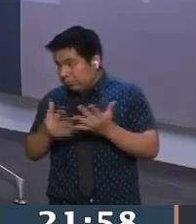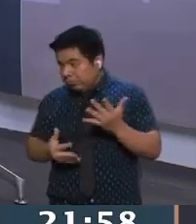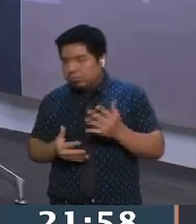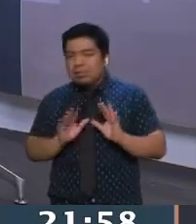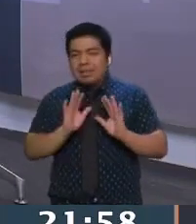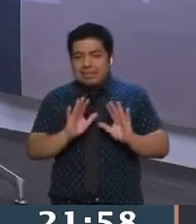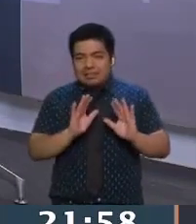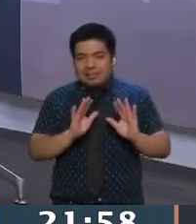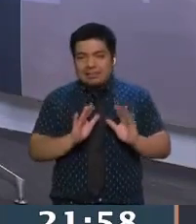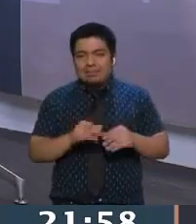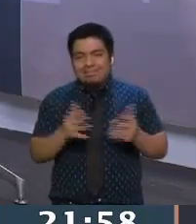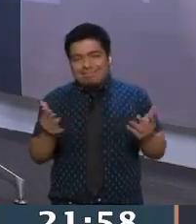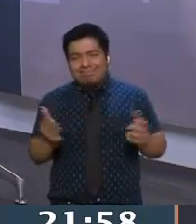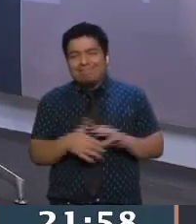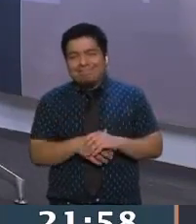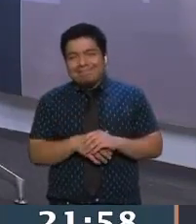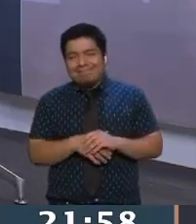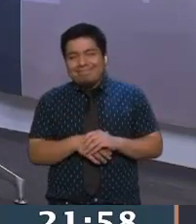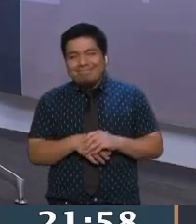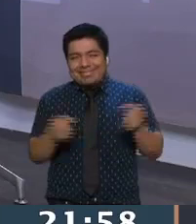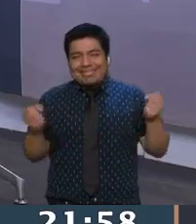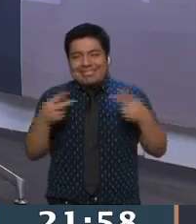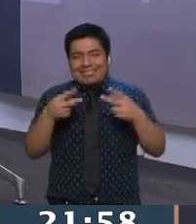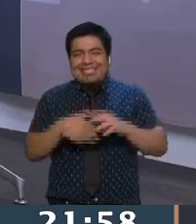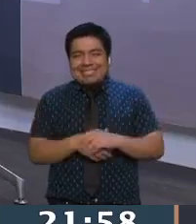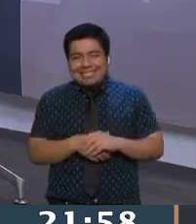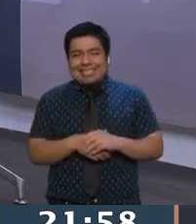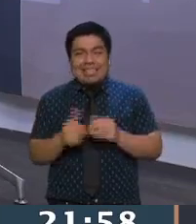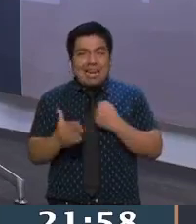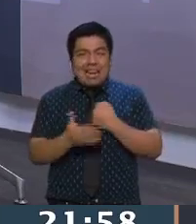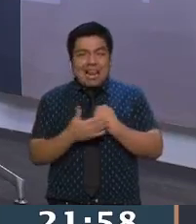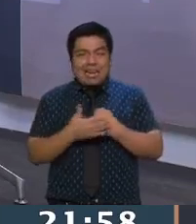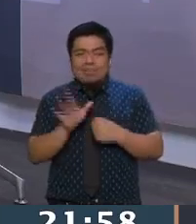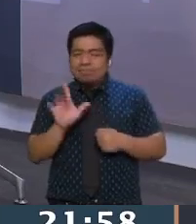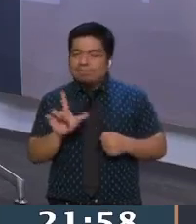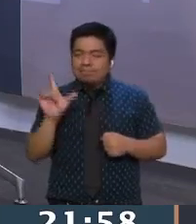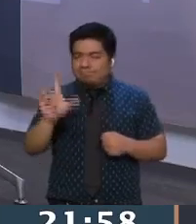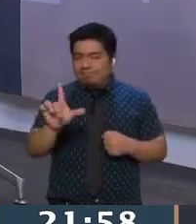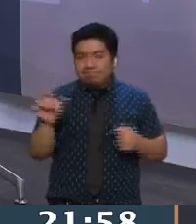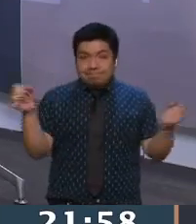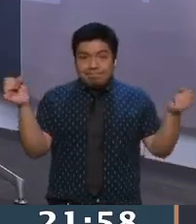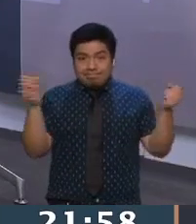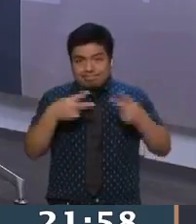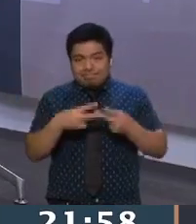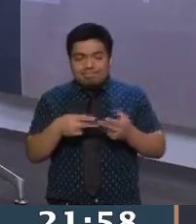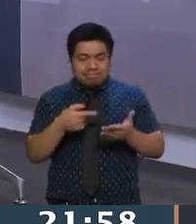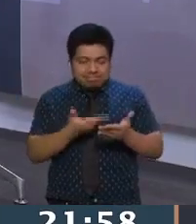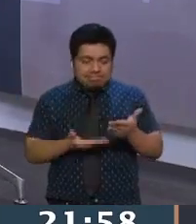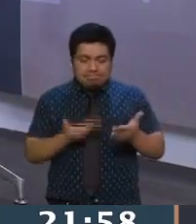te devuelvo los que ya tengo. Muy bien, nos vemos gracias. por acá la próxima semana. Nos vemos la próxima semana. Qué joya. Muchas gracias.